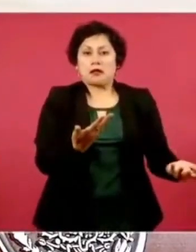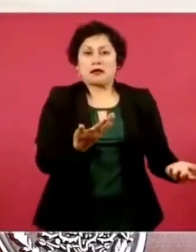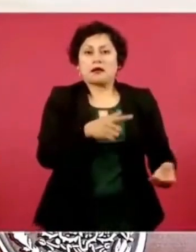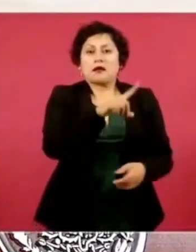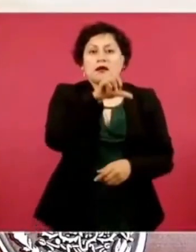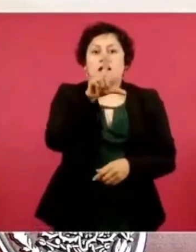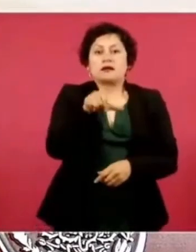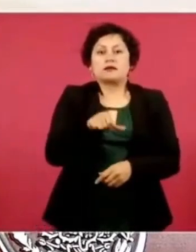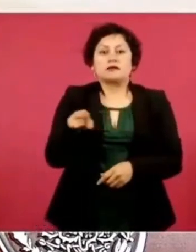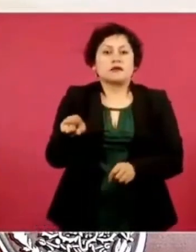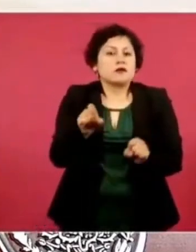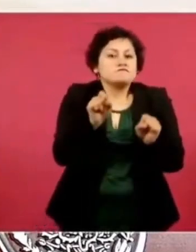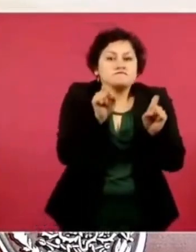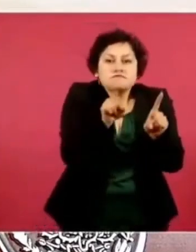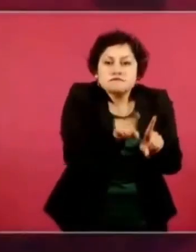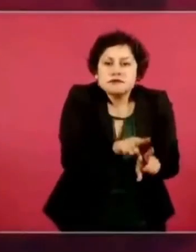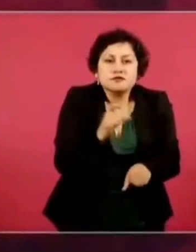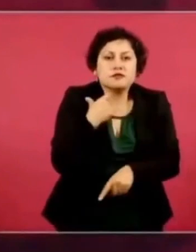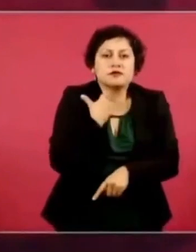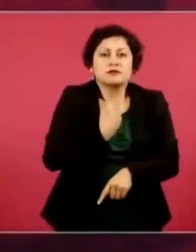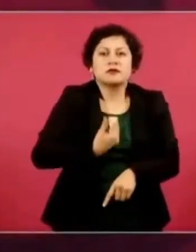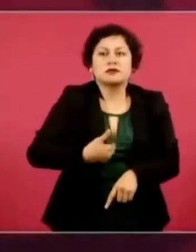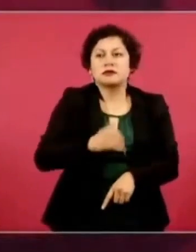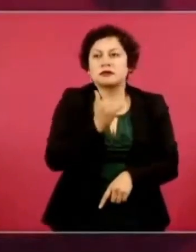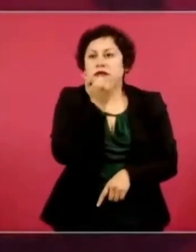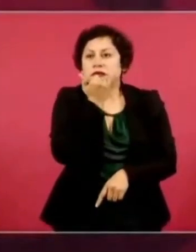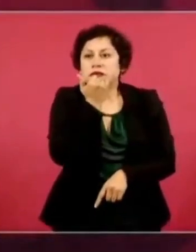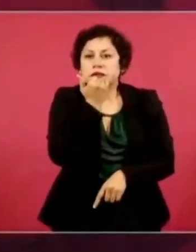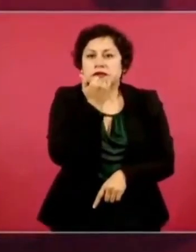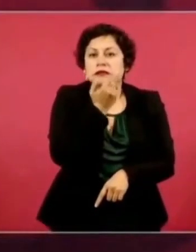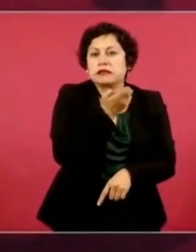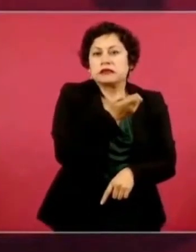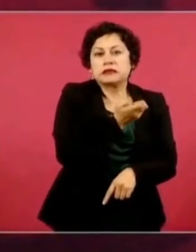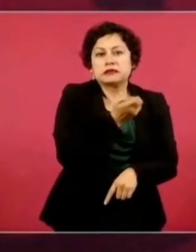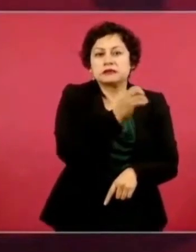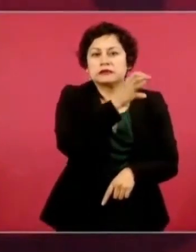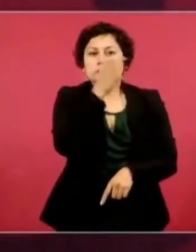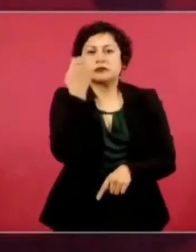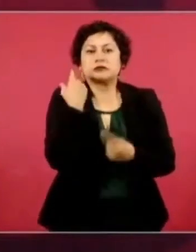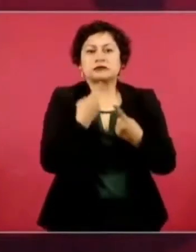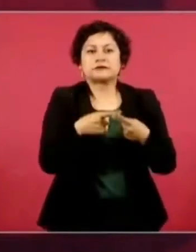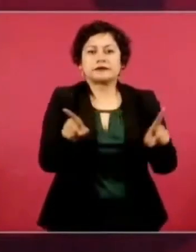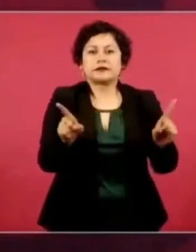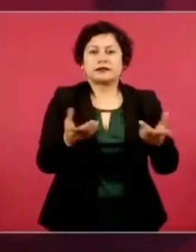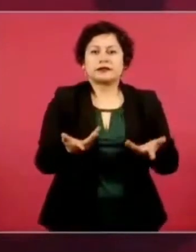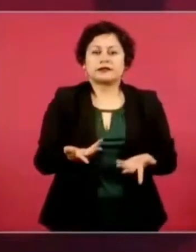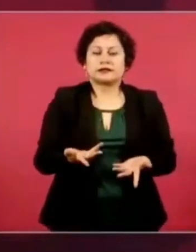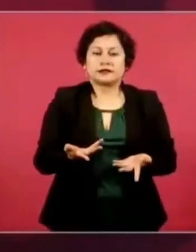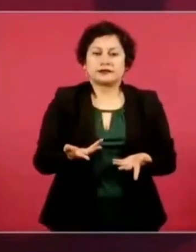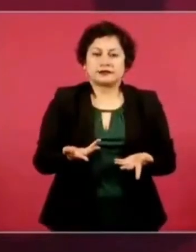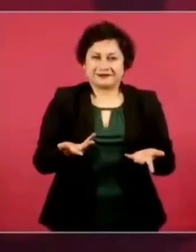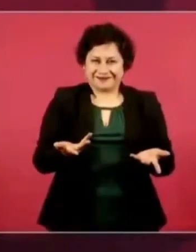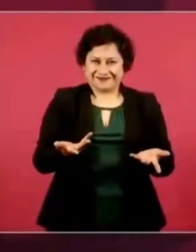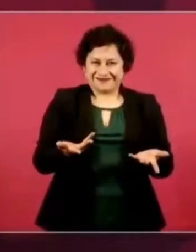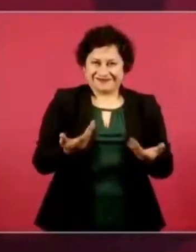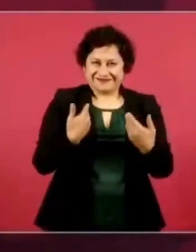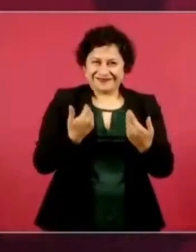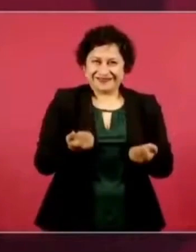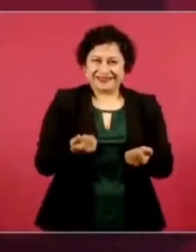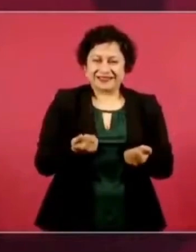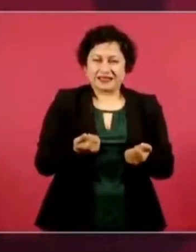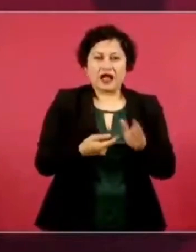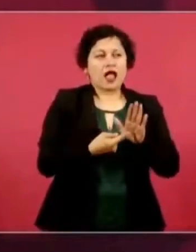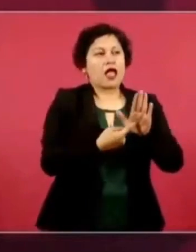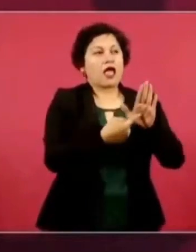eran de Laguna Verde sea primero cuestionando de la